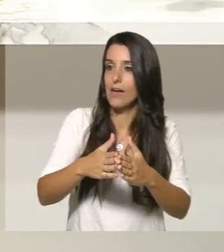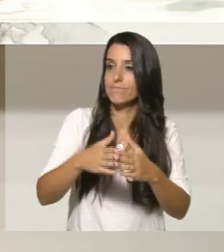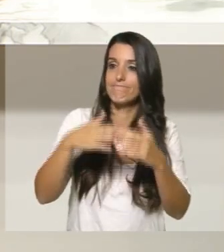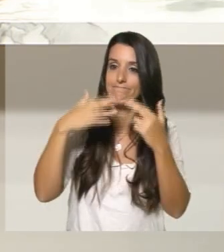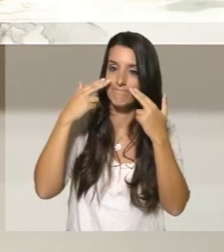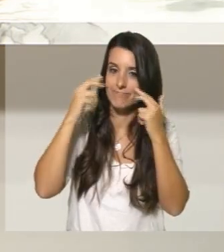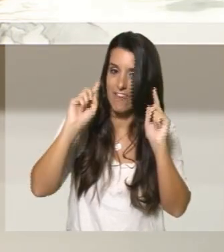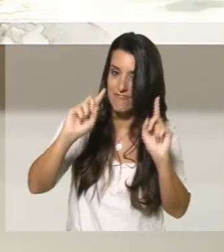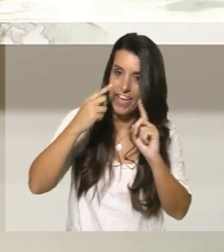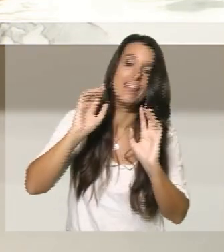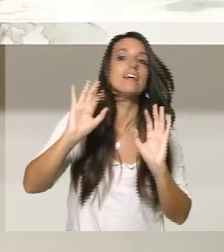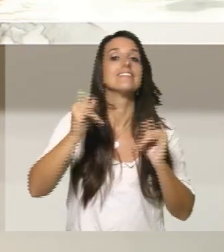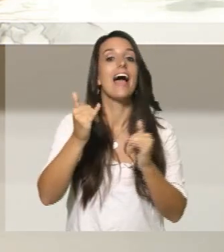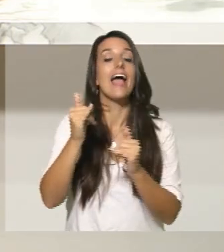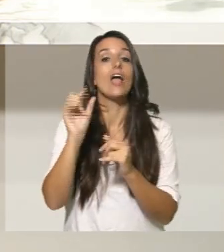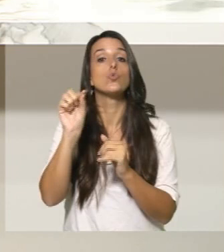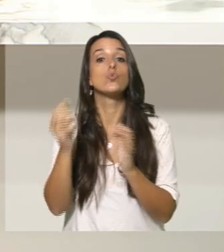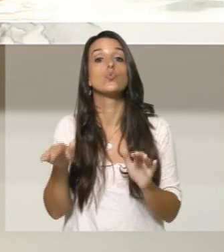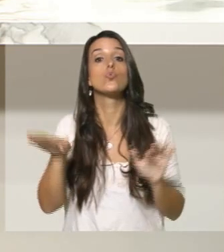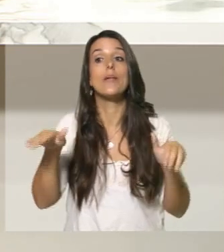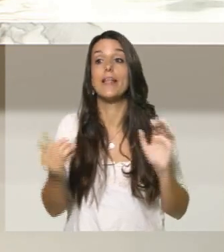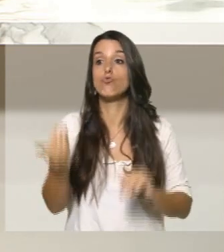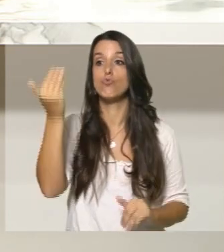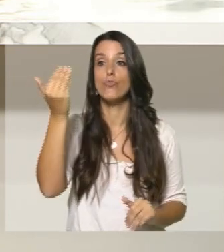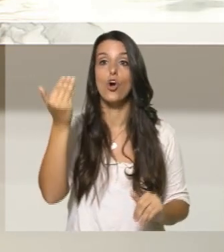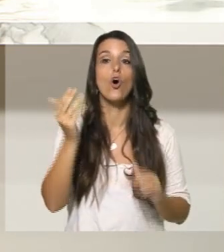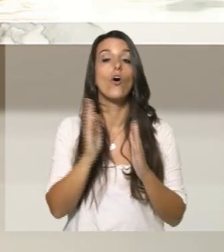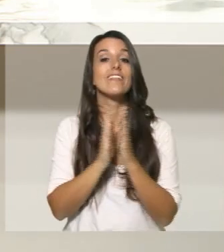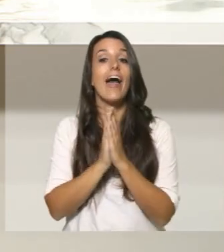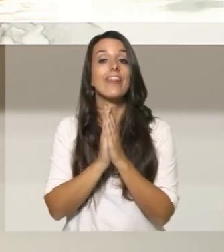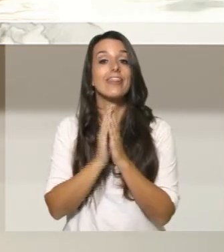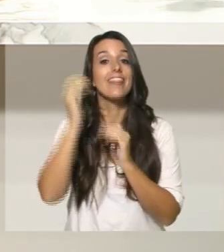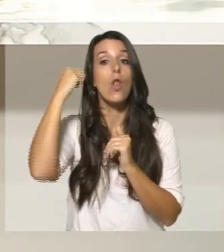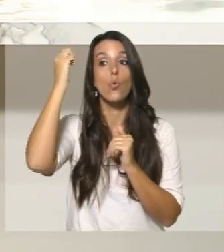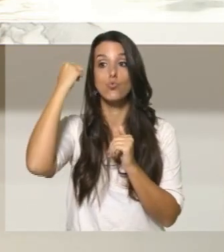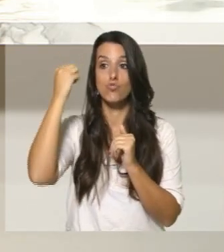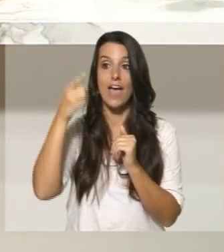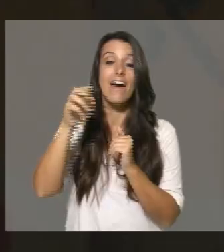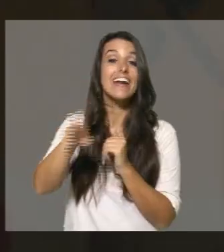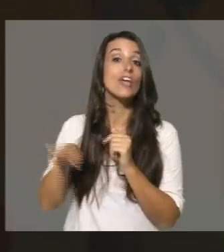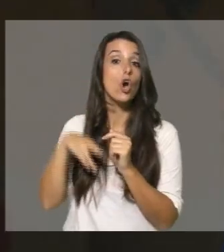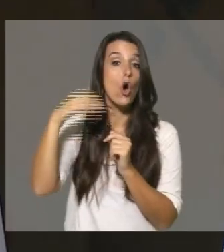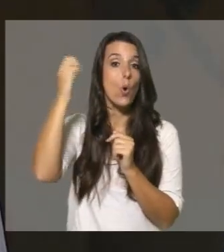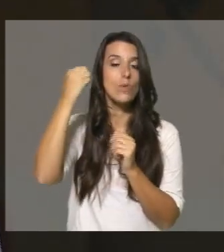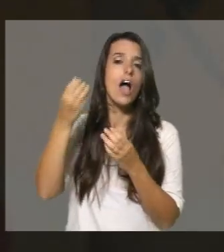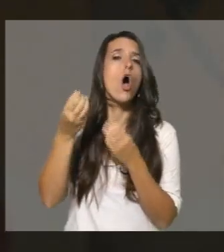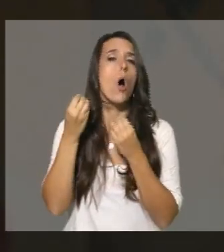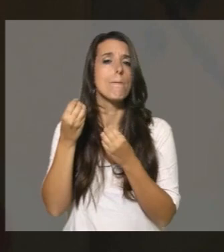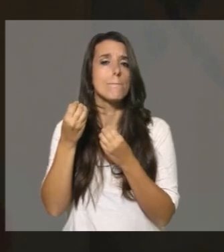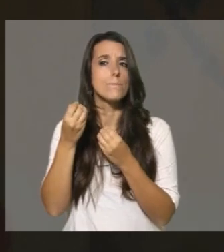es trending topic en Twitter, Santa Lucía. ¿No? Obviamente estamos hablando del río. Del río. ¿Cómo